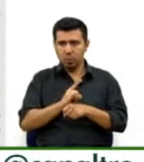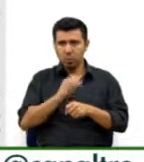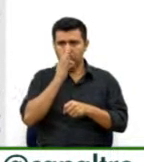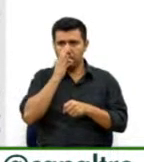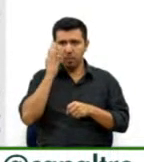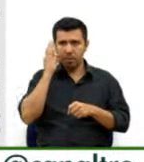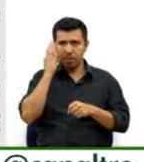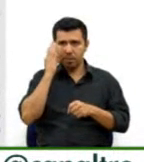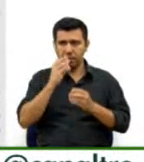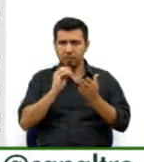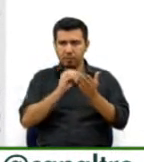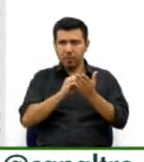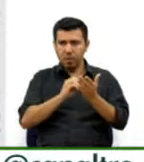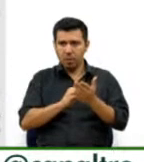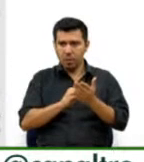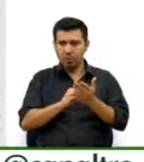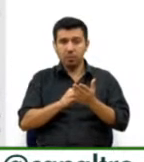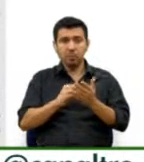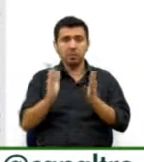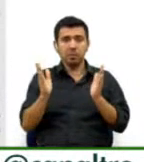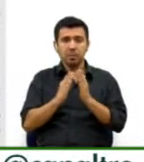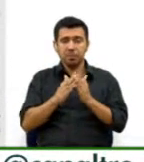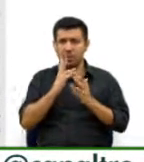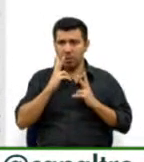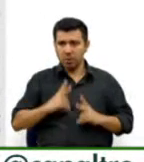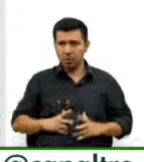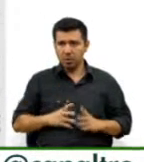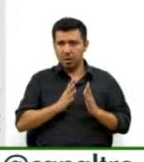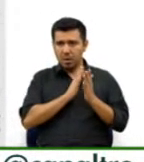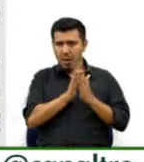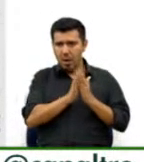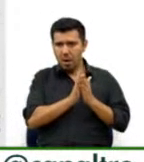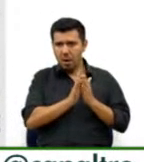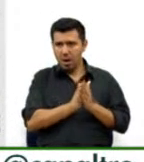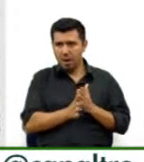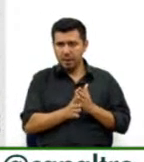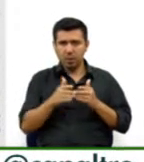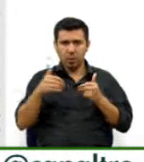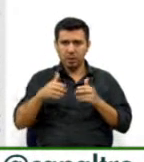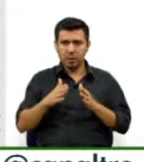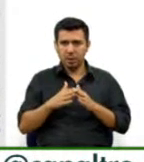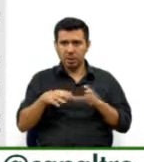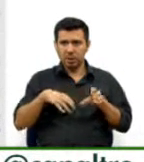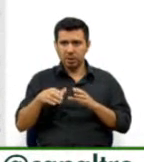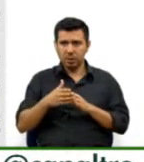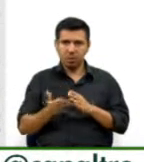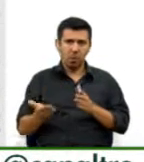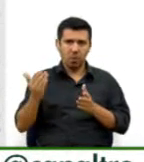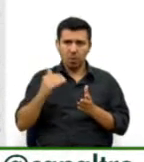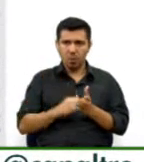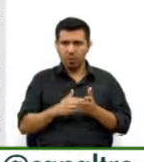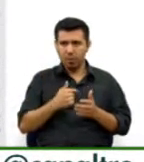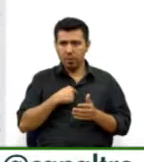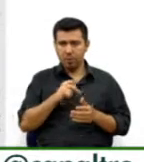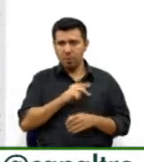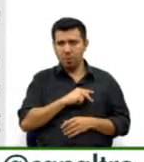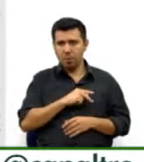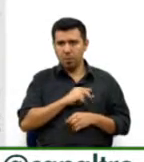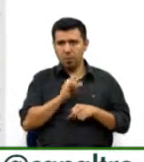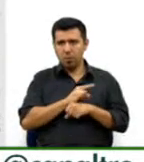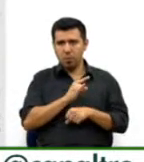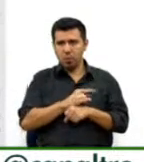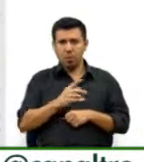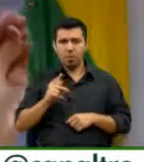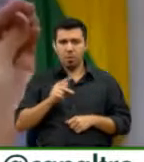contraseña. Llenamos nuestros datos personales, salimos del sistema y volvemos e ingresamos ya con nuestro propio usuario, con nuestra